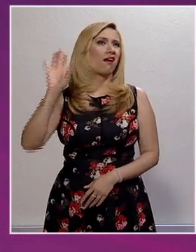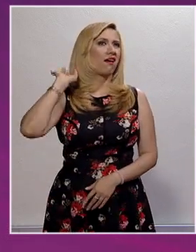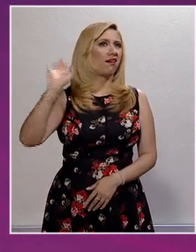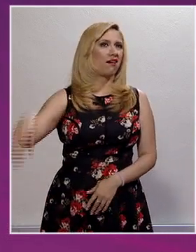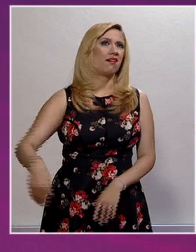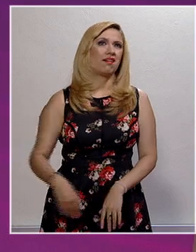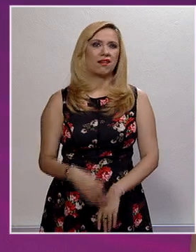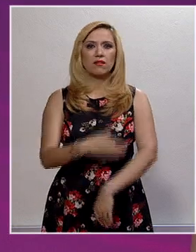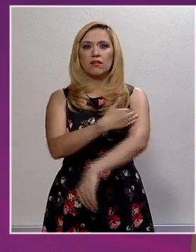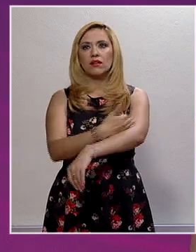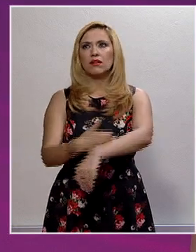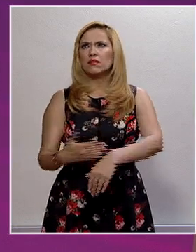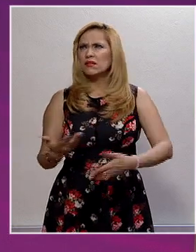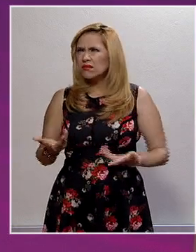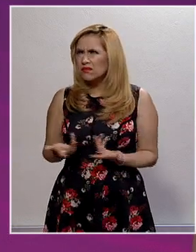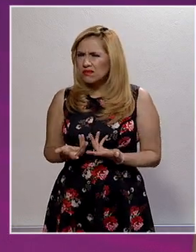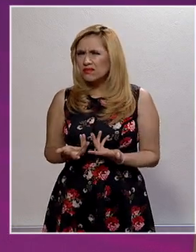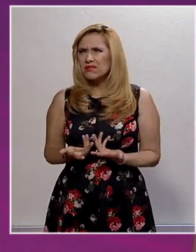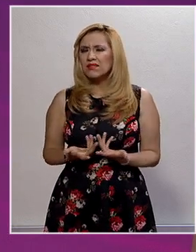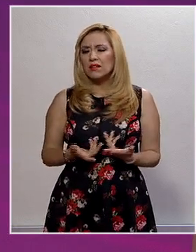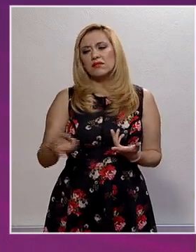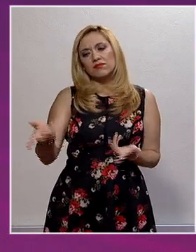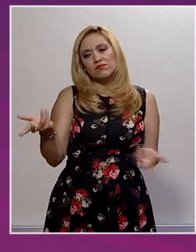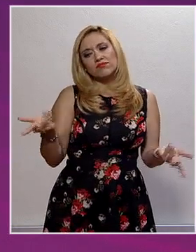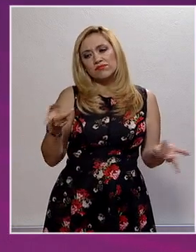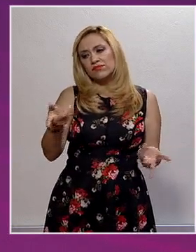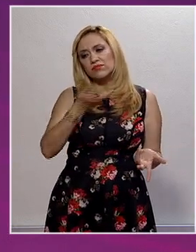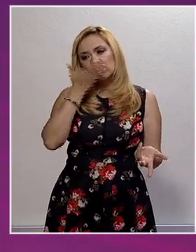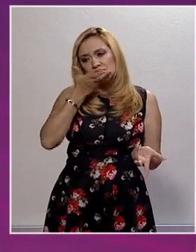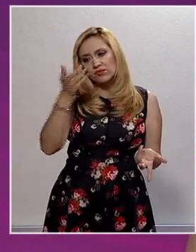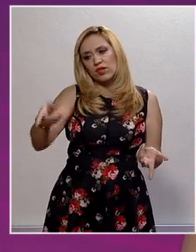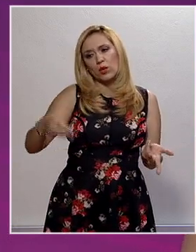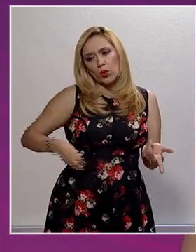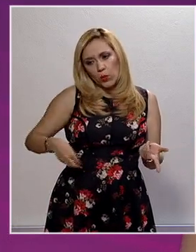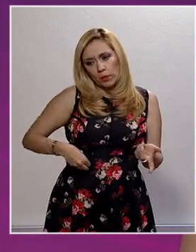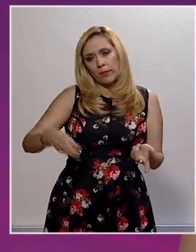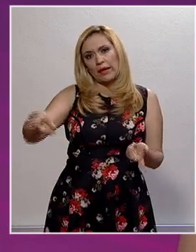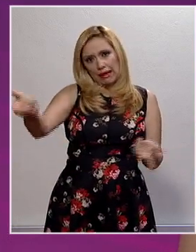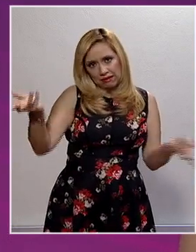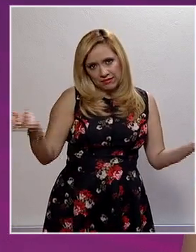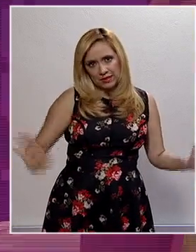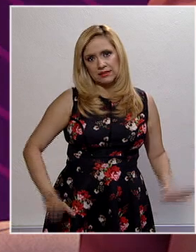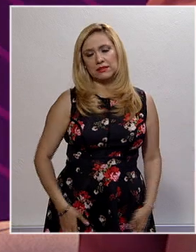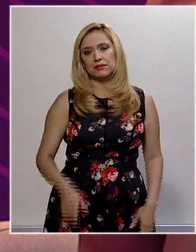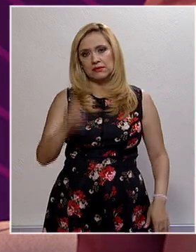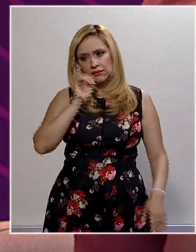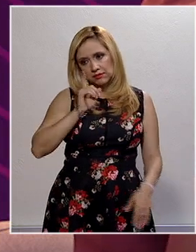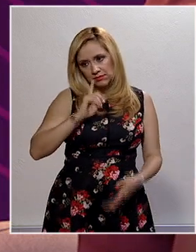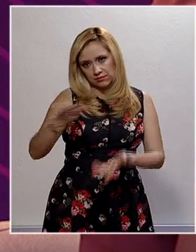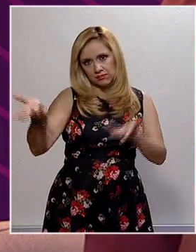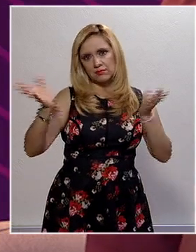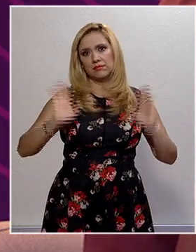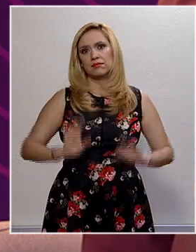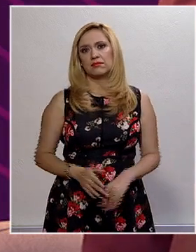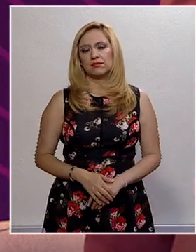los familiares, que no se culpabilice a las víctimas, como en este caso dijeron, bueno, es que seguramente andan con